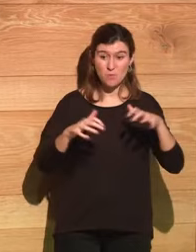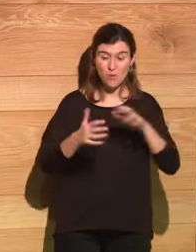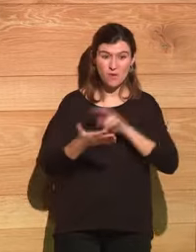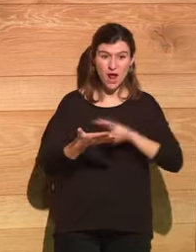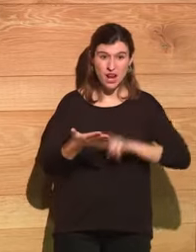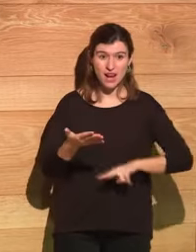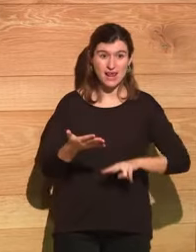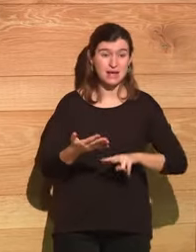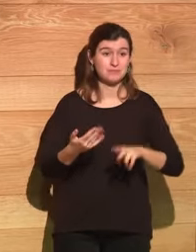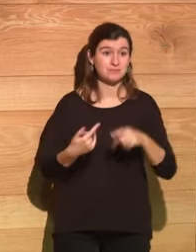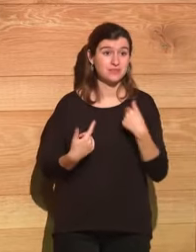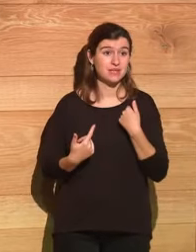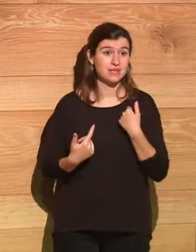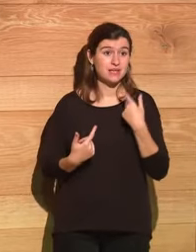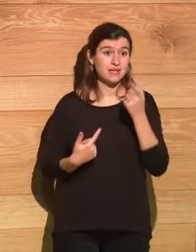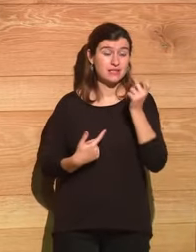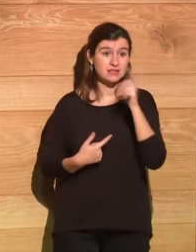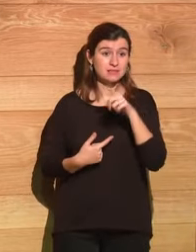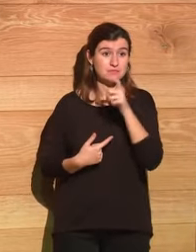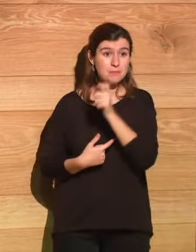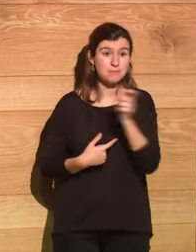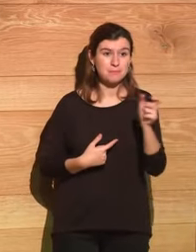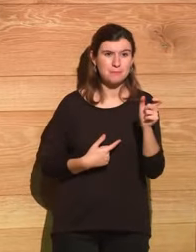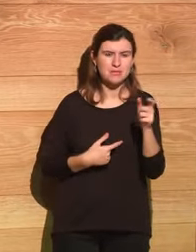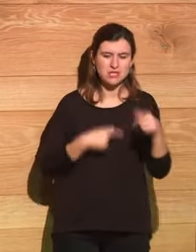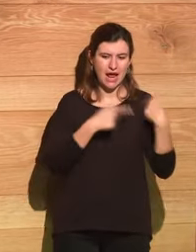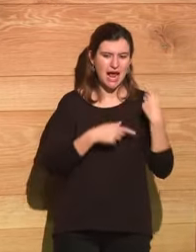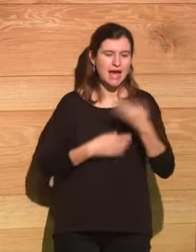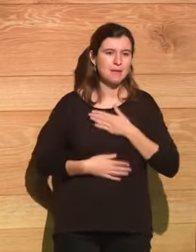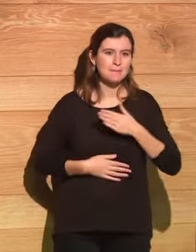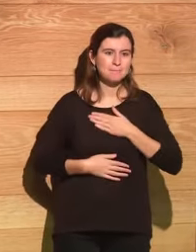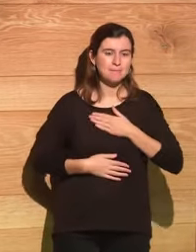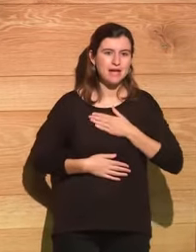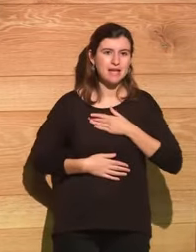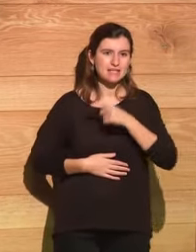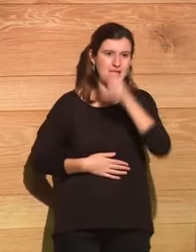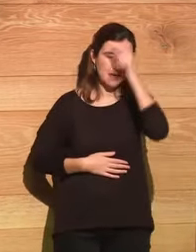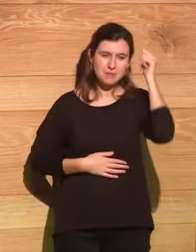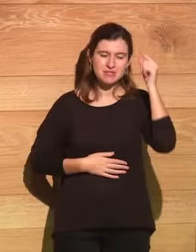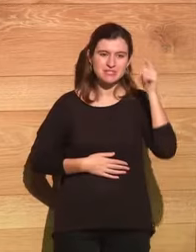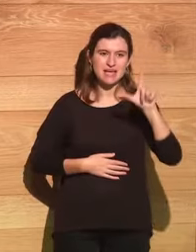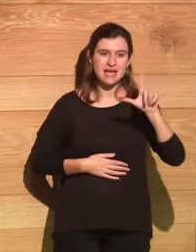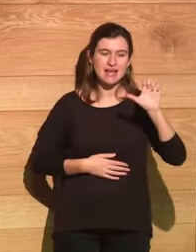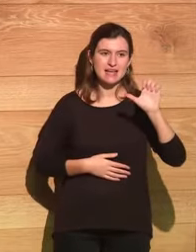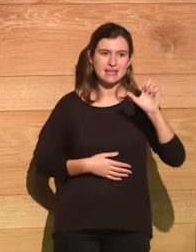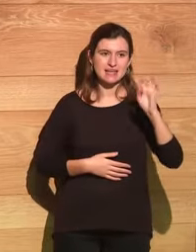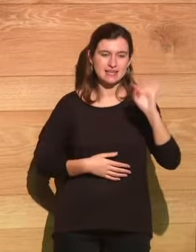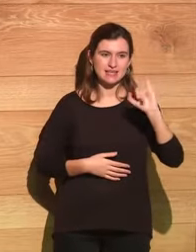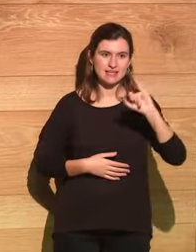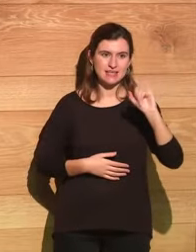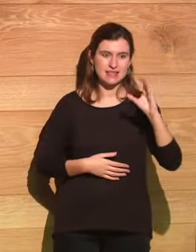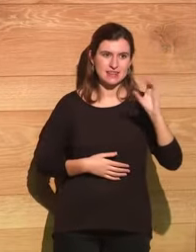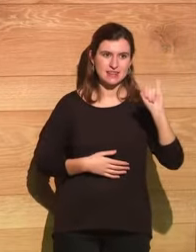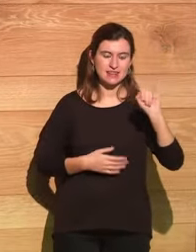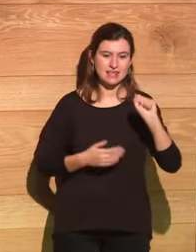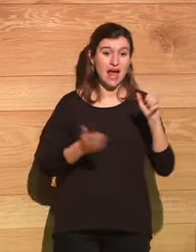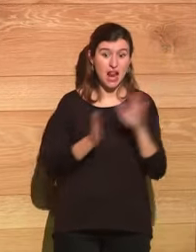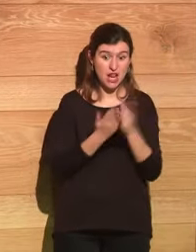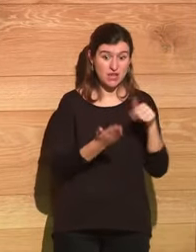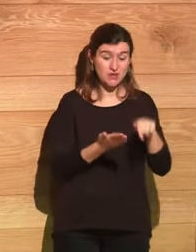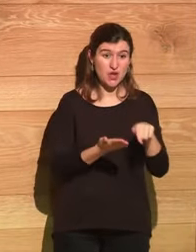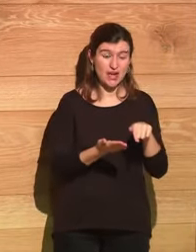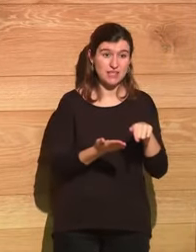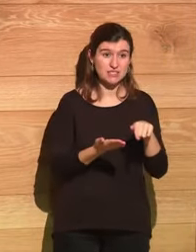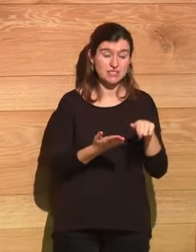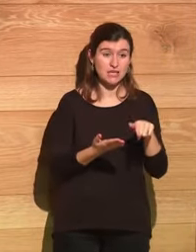más conocida, al menos para la gente de mi generación, que son las Memorias de Leticia Valle. Una autora que tomaba el riesgo de escribir